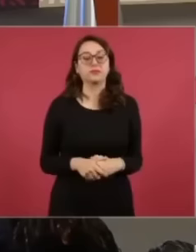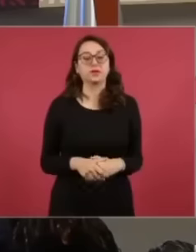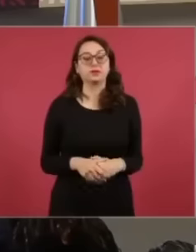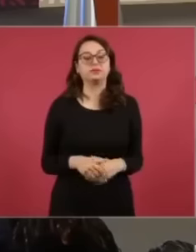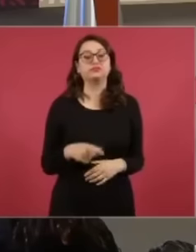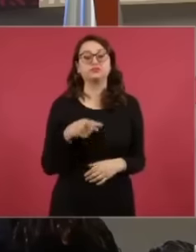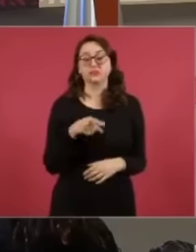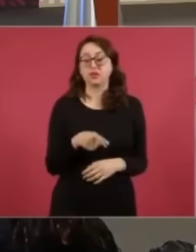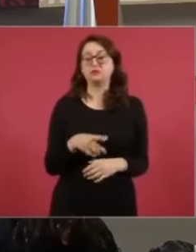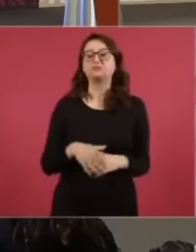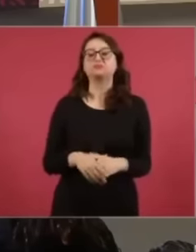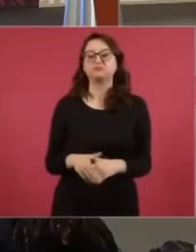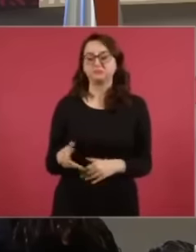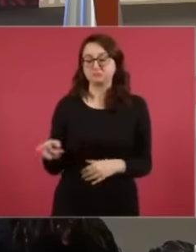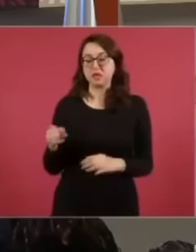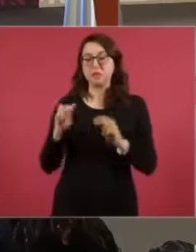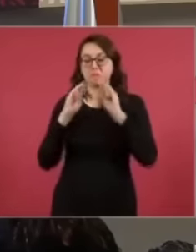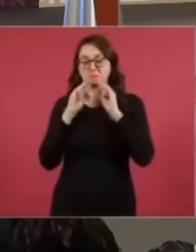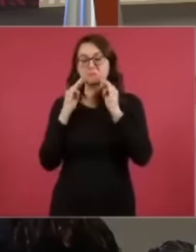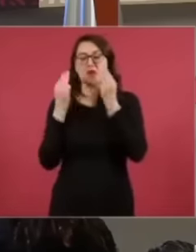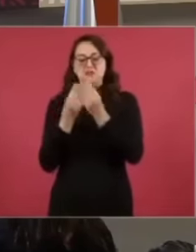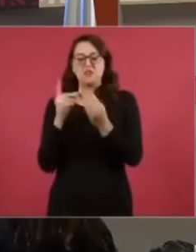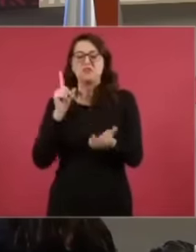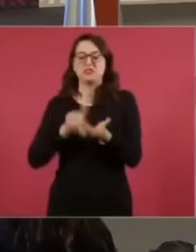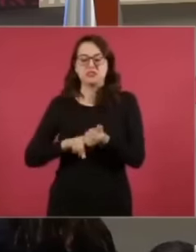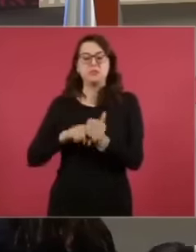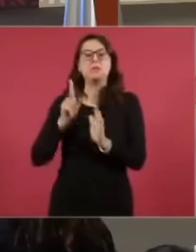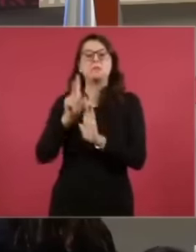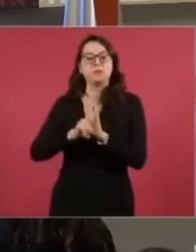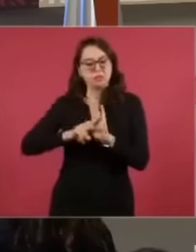estaban en posesión de videos